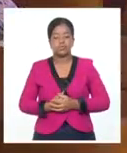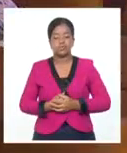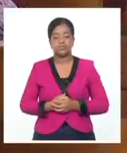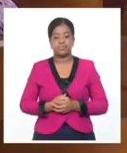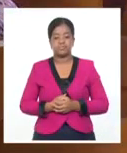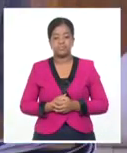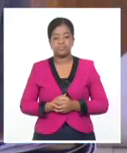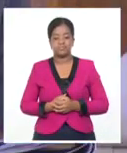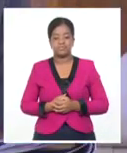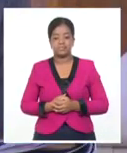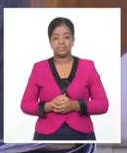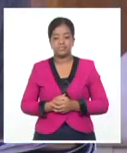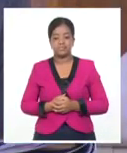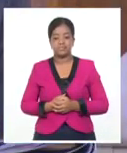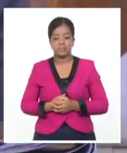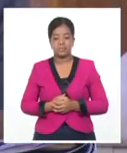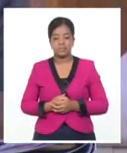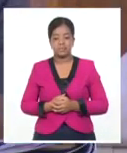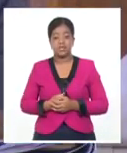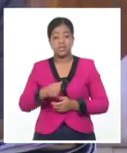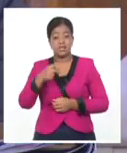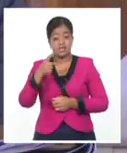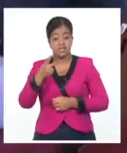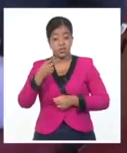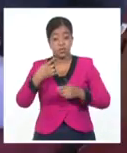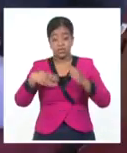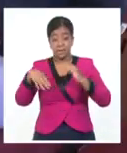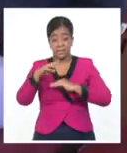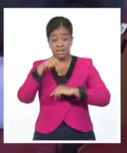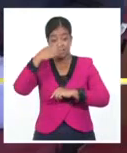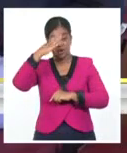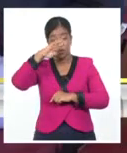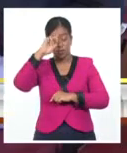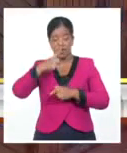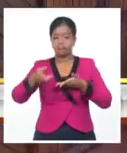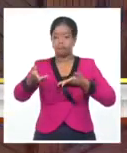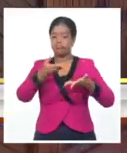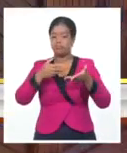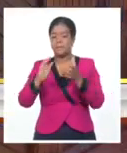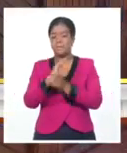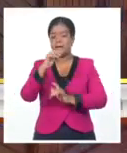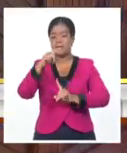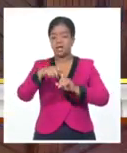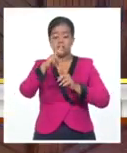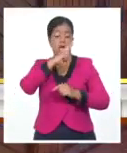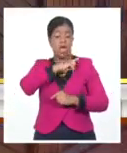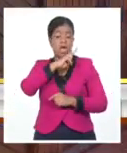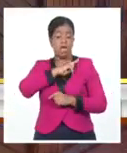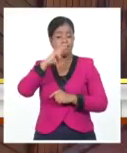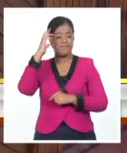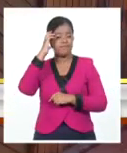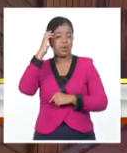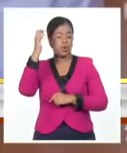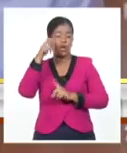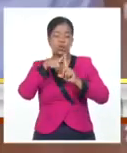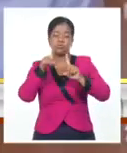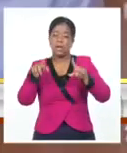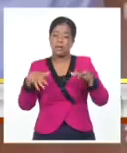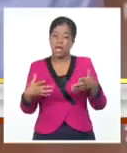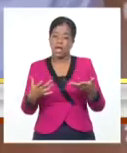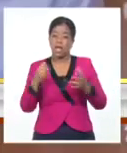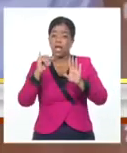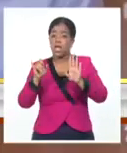La viceprimera ministra de la República de Cuba, Inés María Chapman, intercambió en la provincia de Matanzas con autoridades gubernamentales sobre temas vinculados